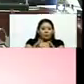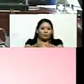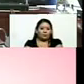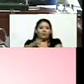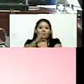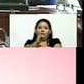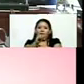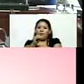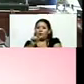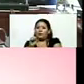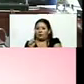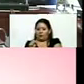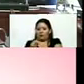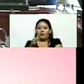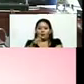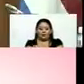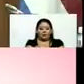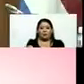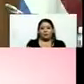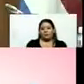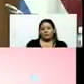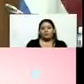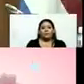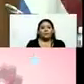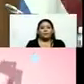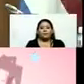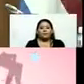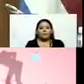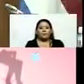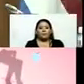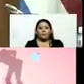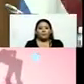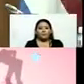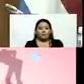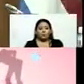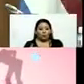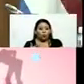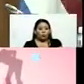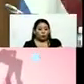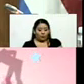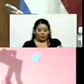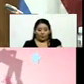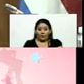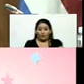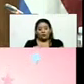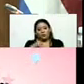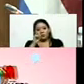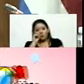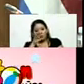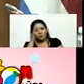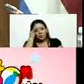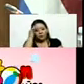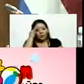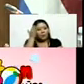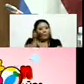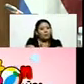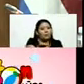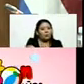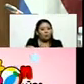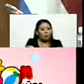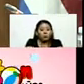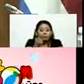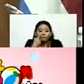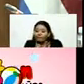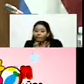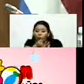la Corrupción y la Impunidad en El Salvador. Nosotros hemos venido a conocer la propuesta, a recabar